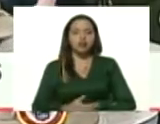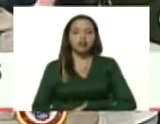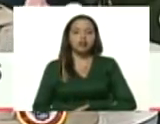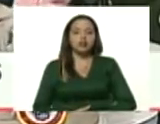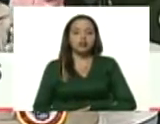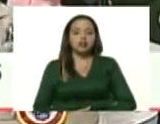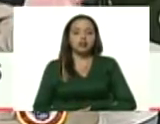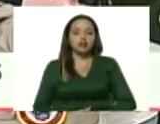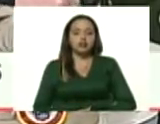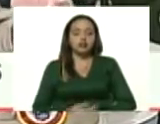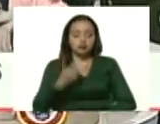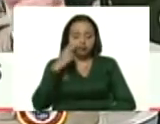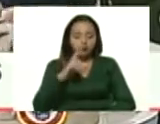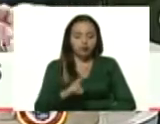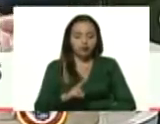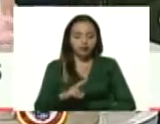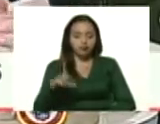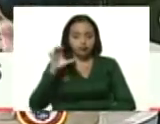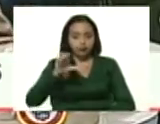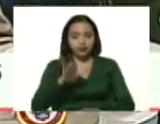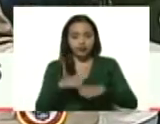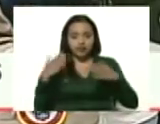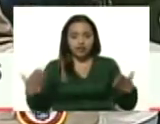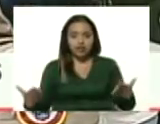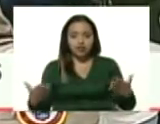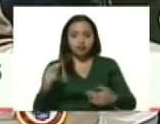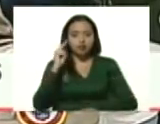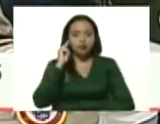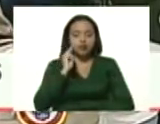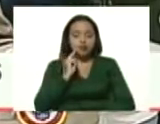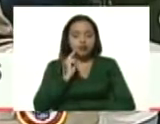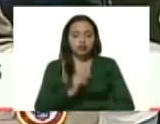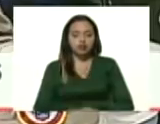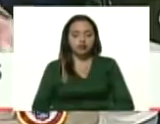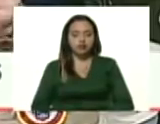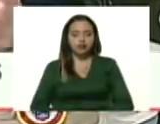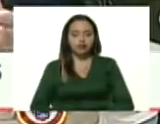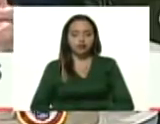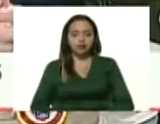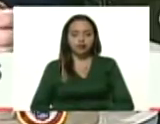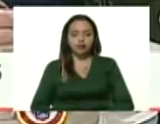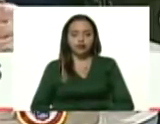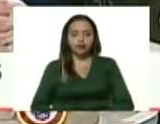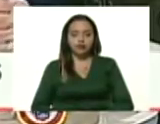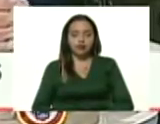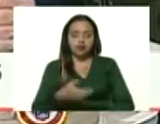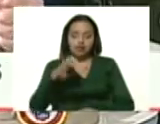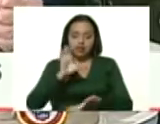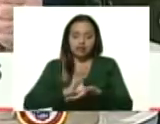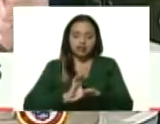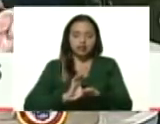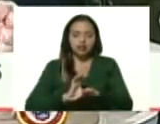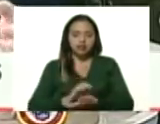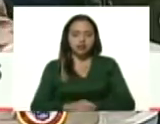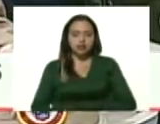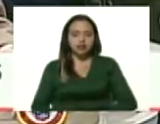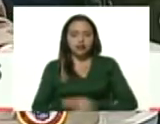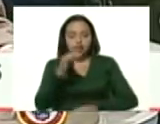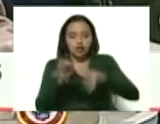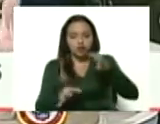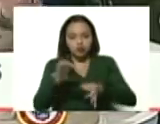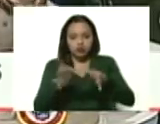verá esta patria grande, bolivariana, en el cetro de la